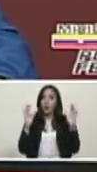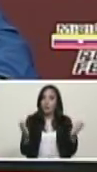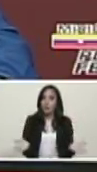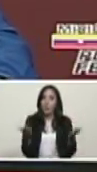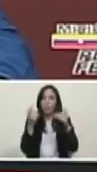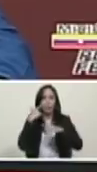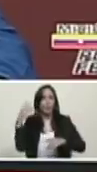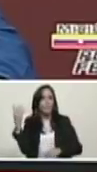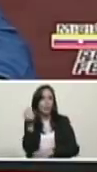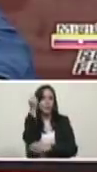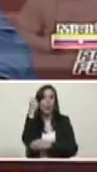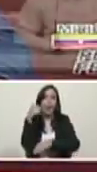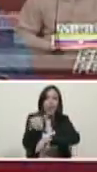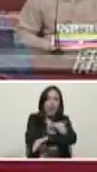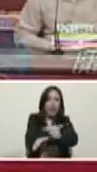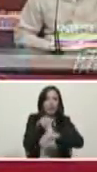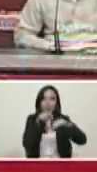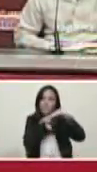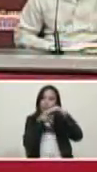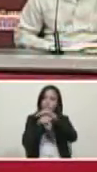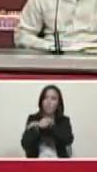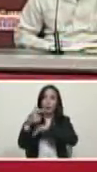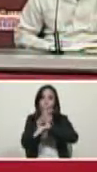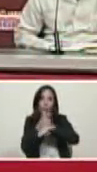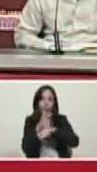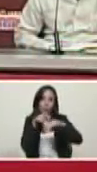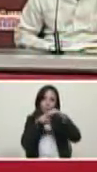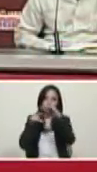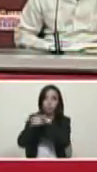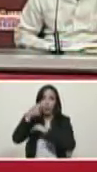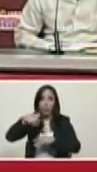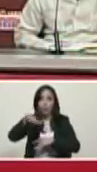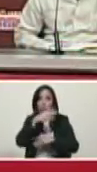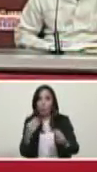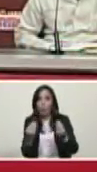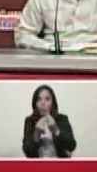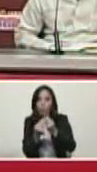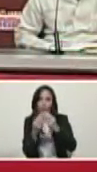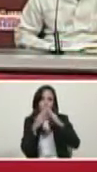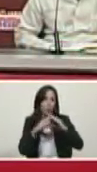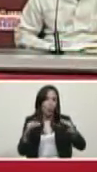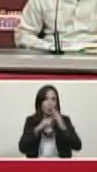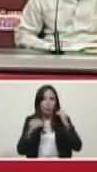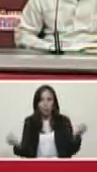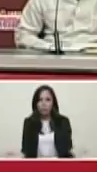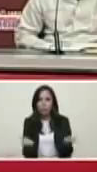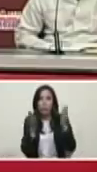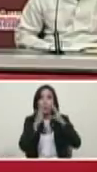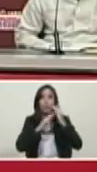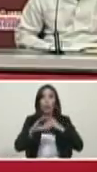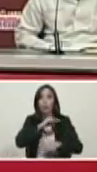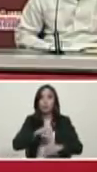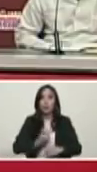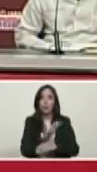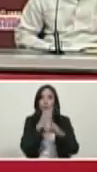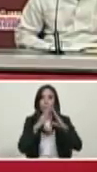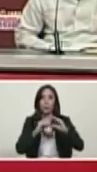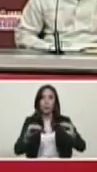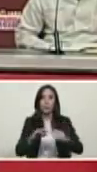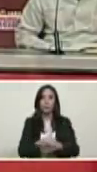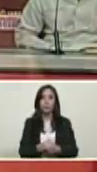a la calle y gobernamos en la calle con el pueblo todo es posible todo es